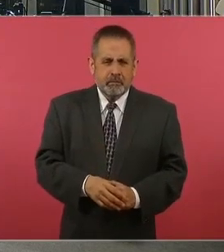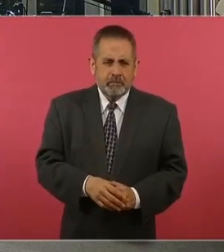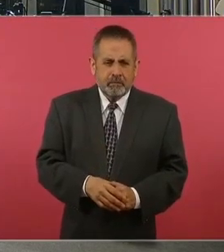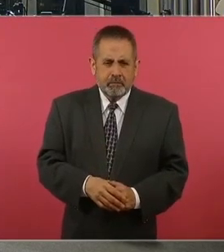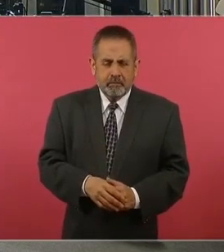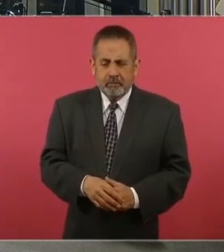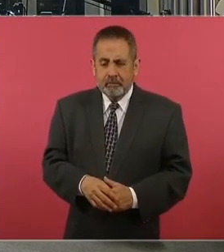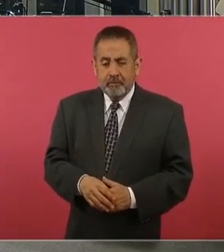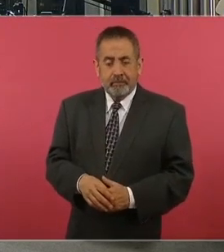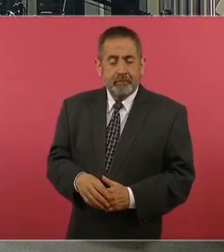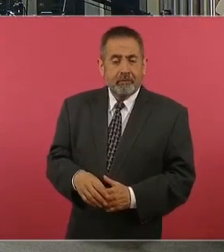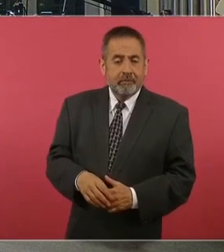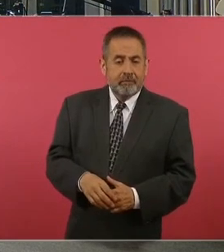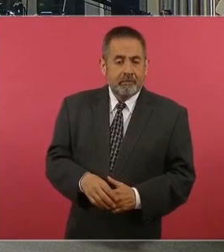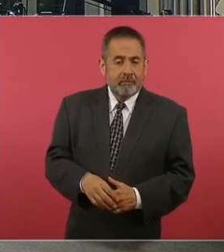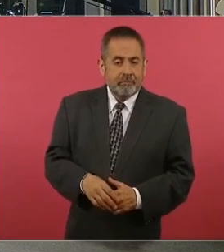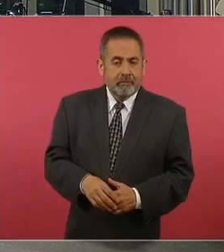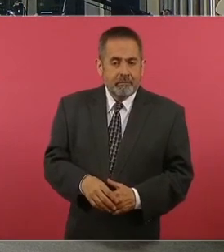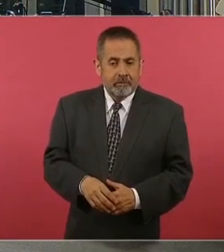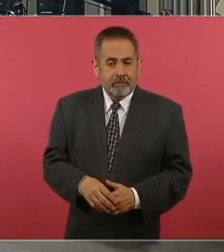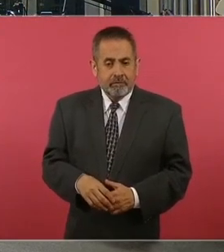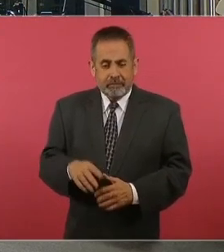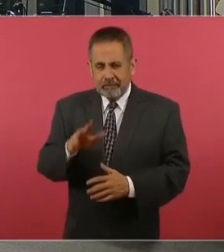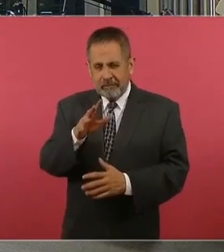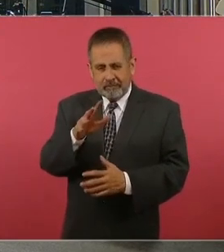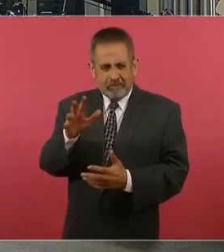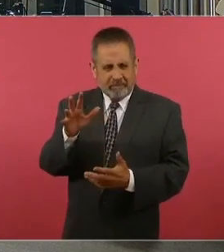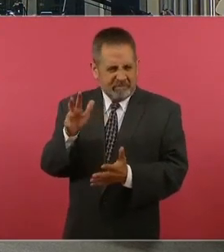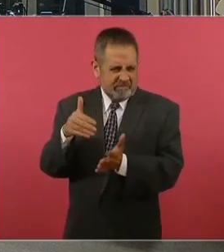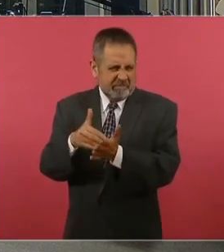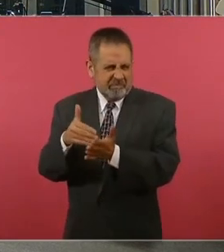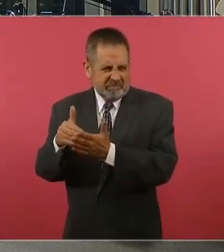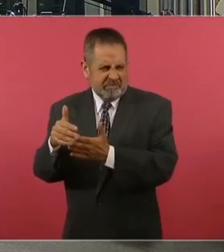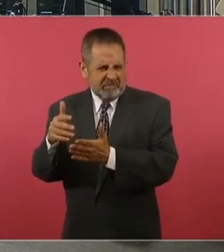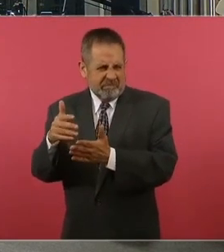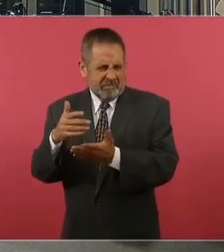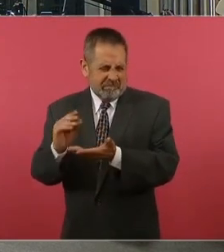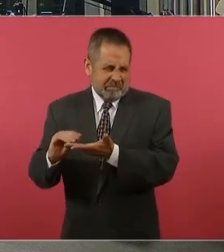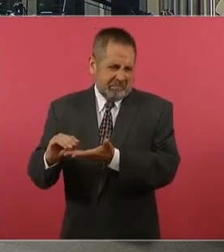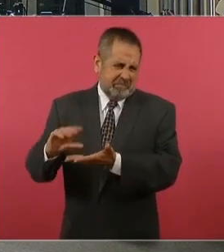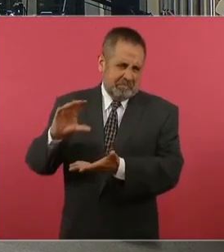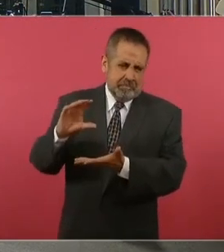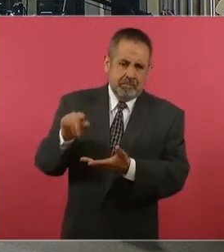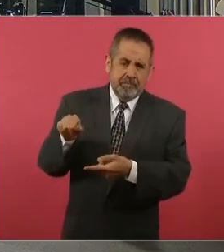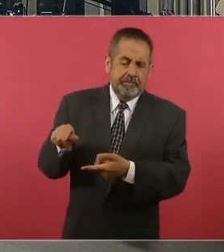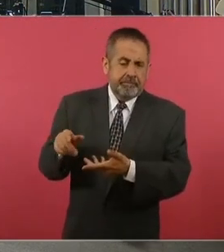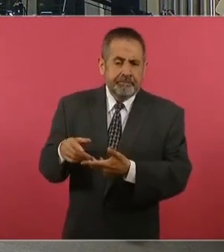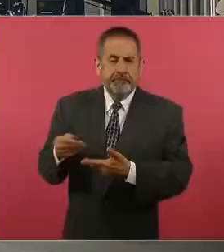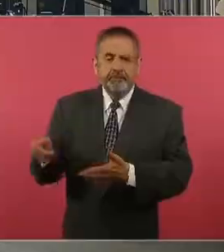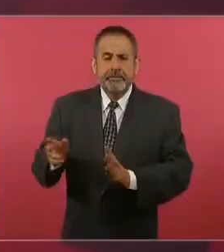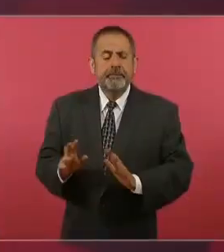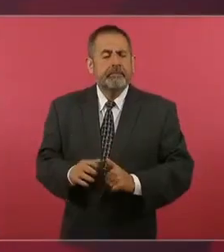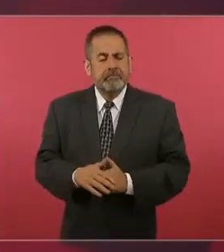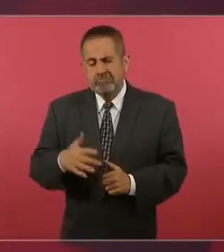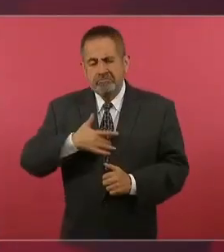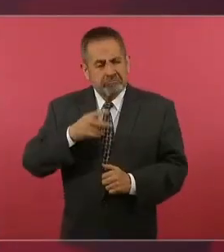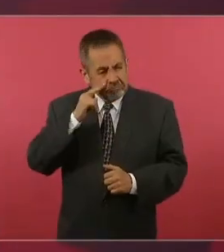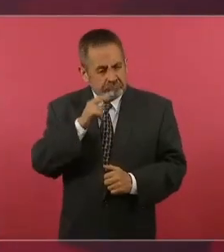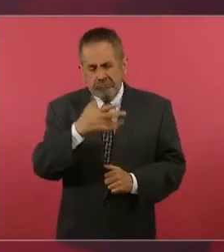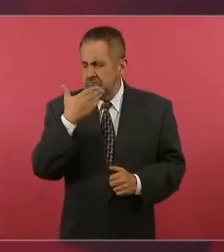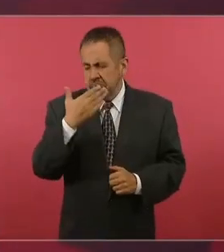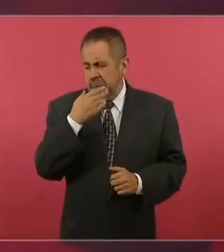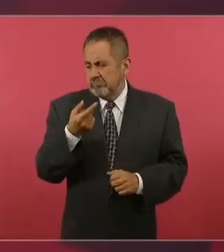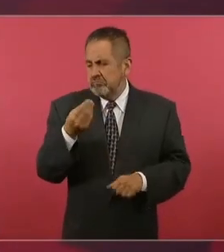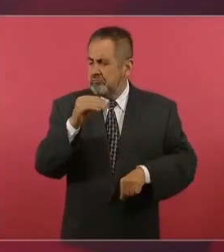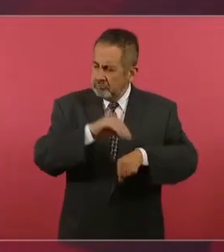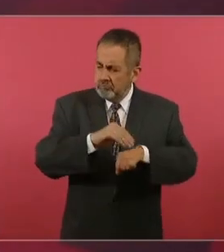510,000, 540,000 15 millones, ¿sí? millones de pesos. Sí, y pues yo veo bien